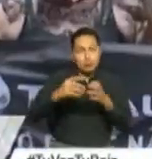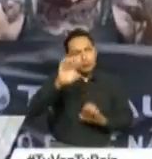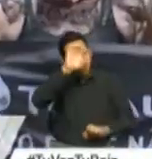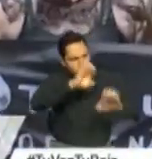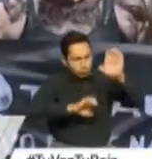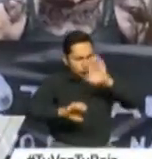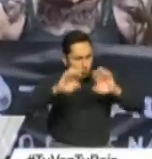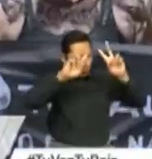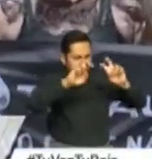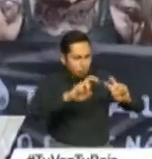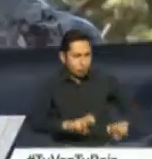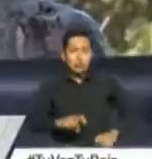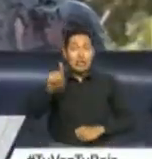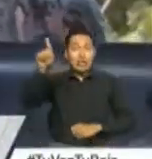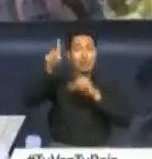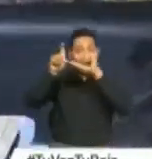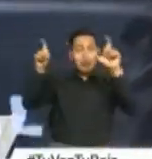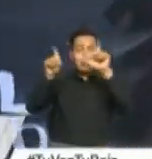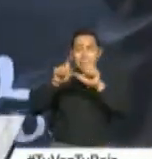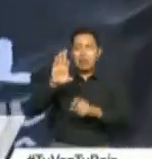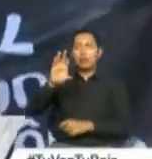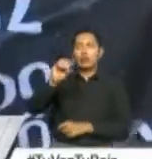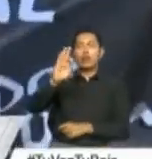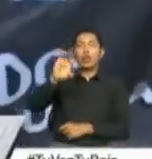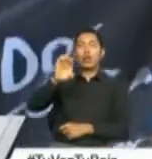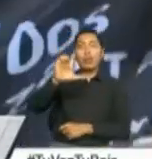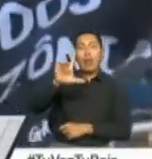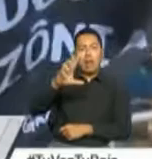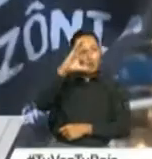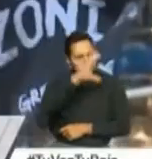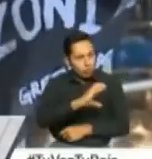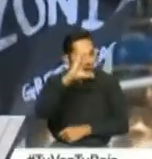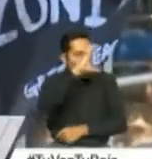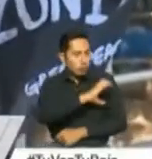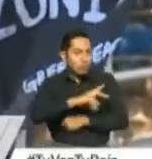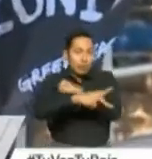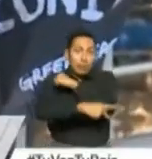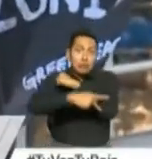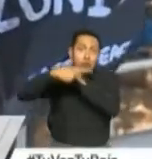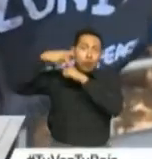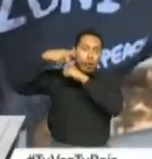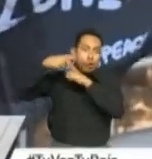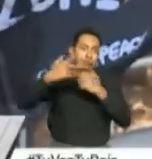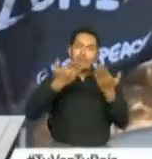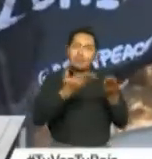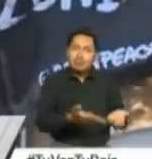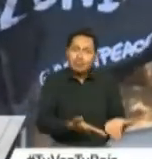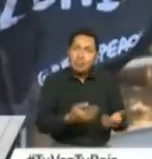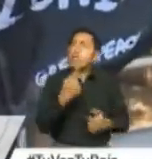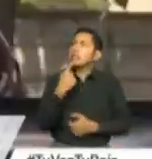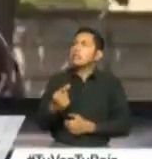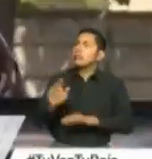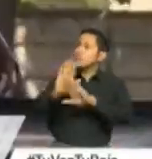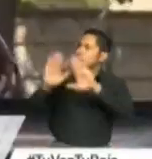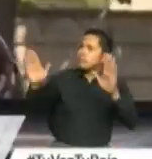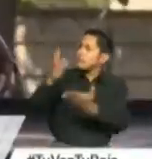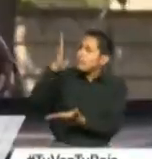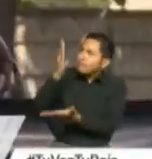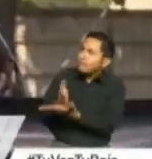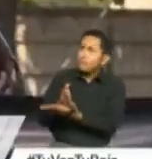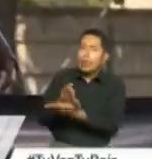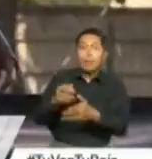de Total para buscar petróleo en la desembocadura del río Amazonas y amenazó con poner fin al proceso